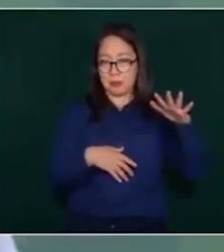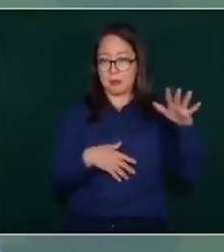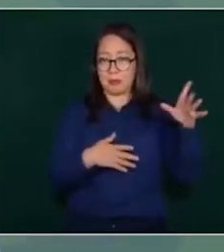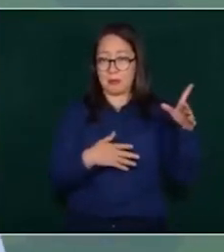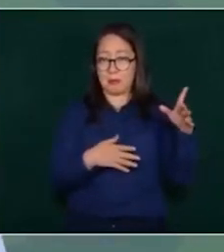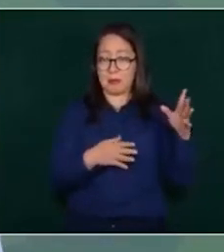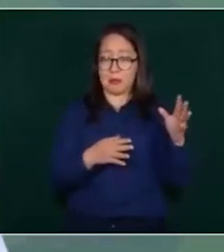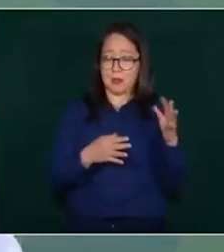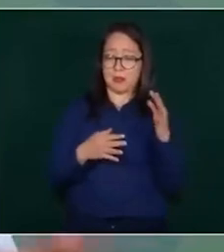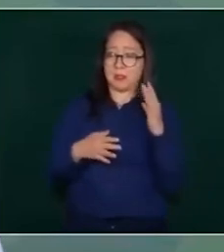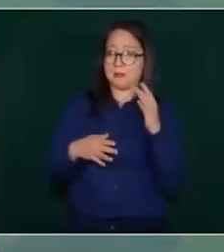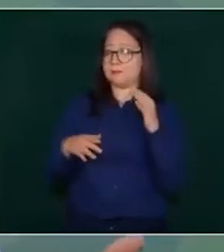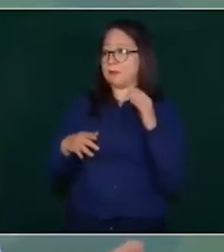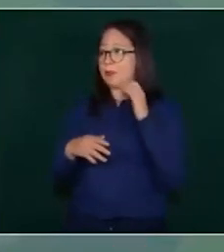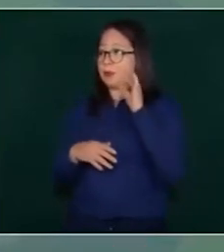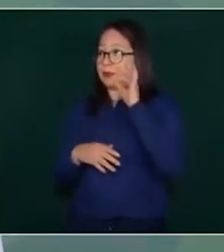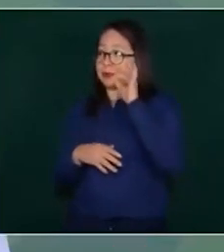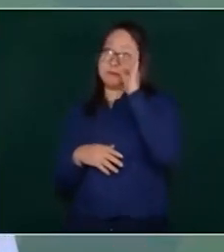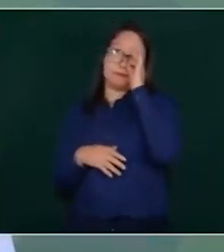De verdad, es